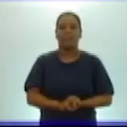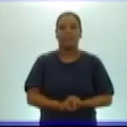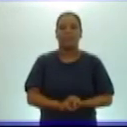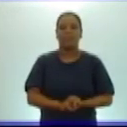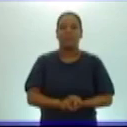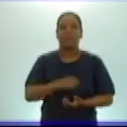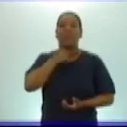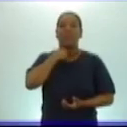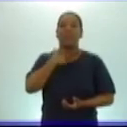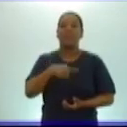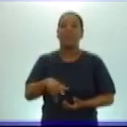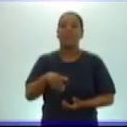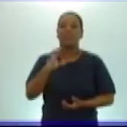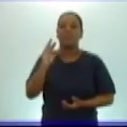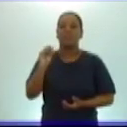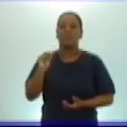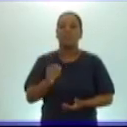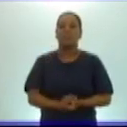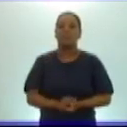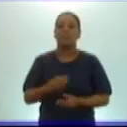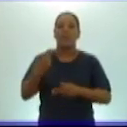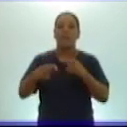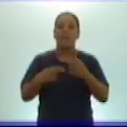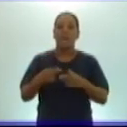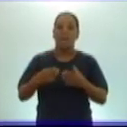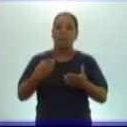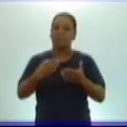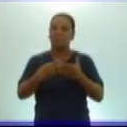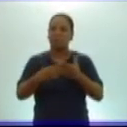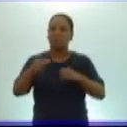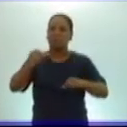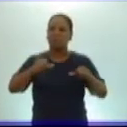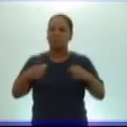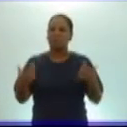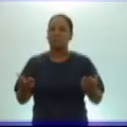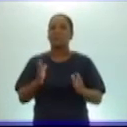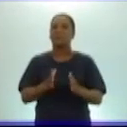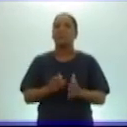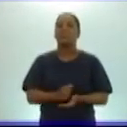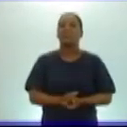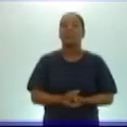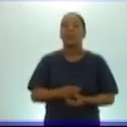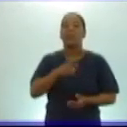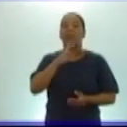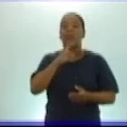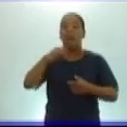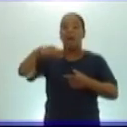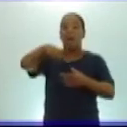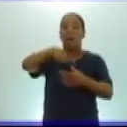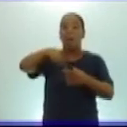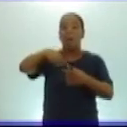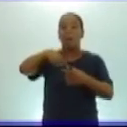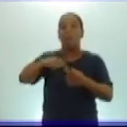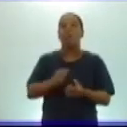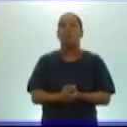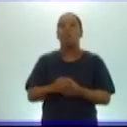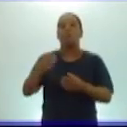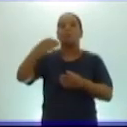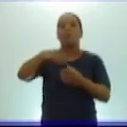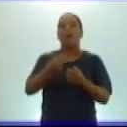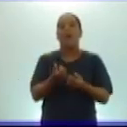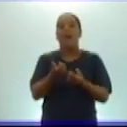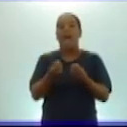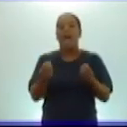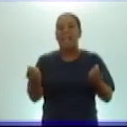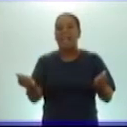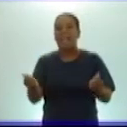El ejercicio dice, haga el experimento siguiente. En un recipiente con agua, añada primero arena y después serrín o acerrín,